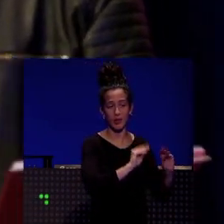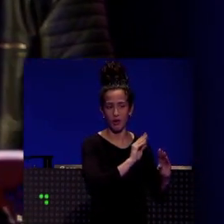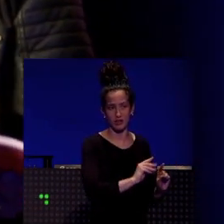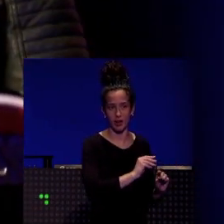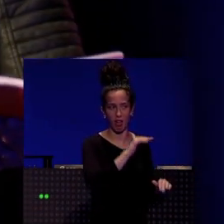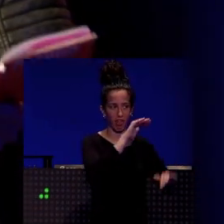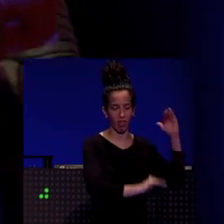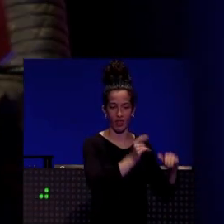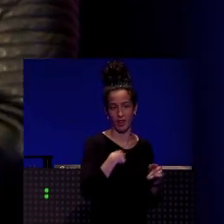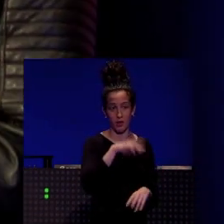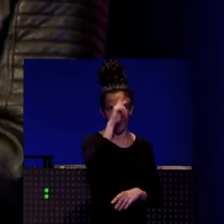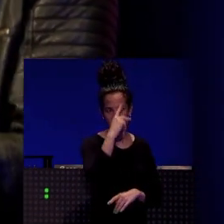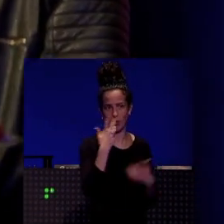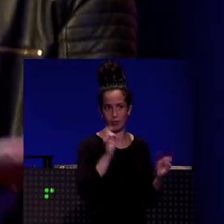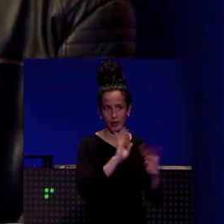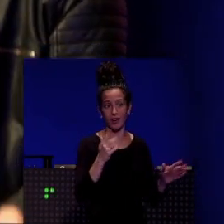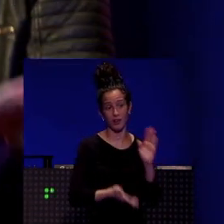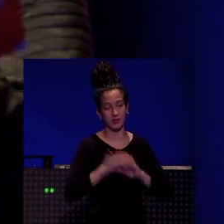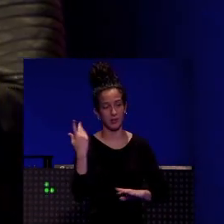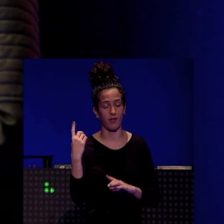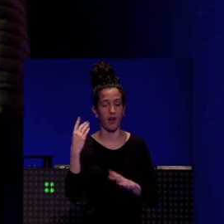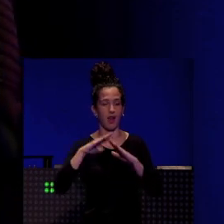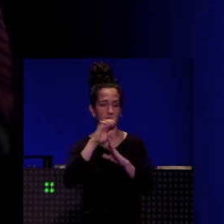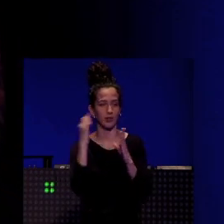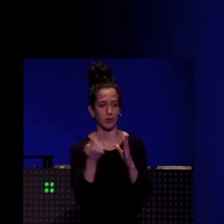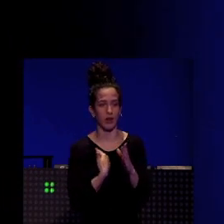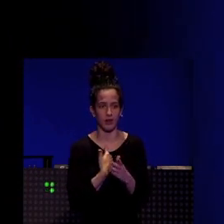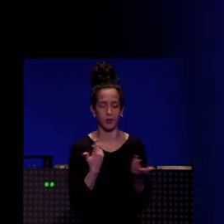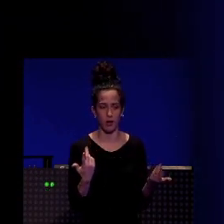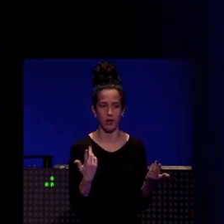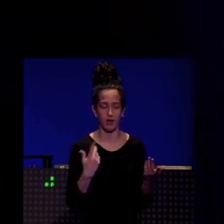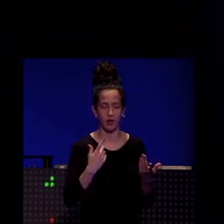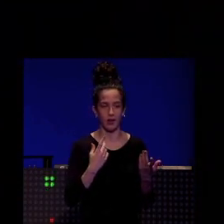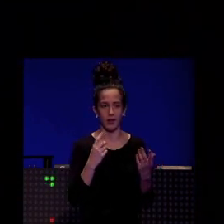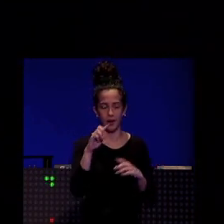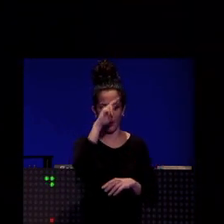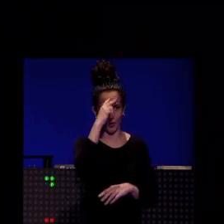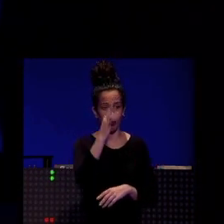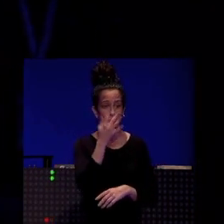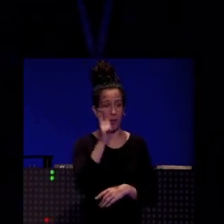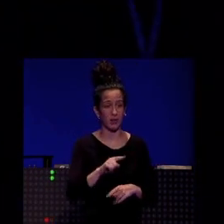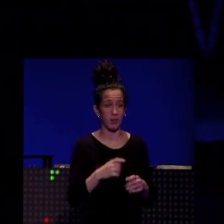avisa cuando pasean por el borde de un acantilado cuando vuela con su nave a 140